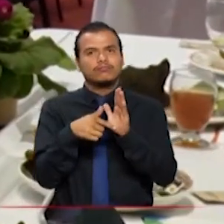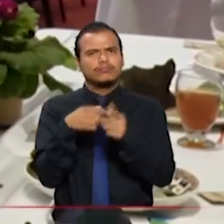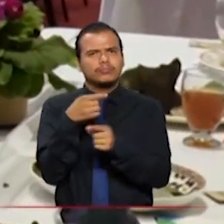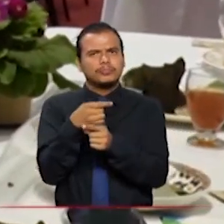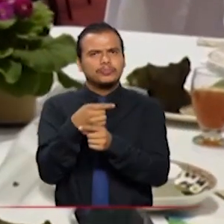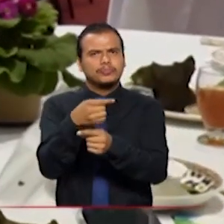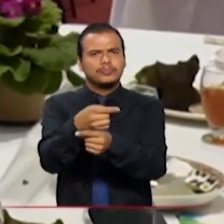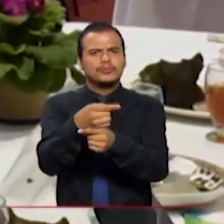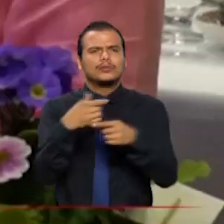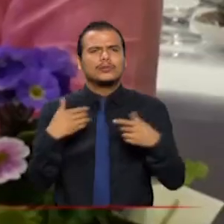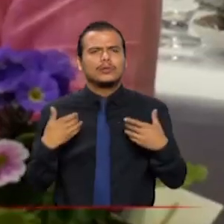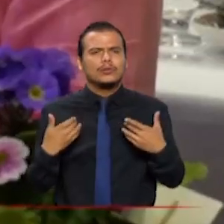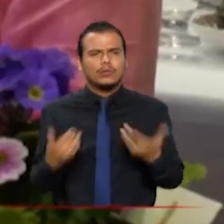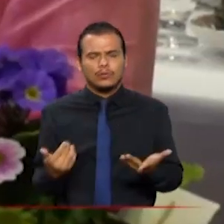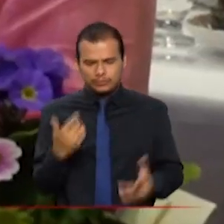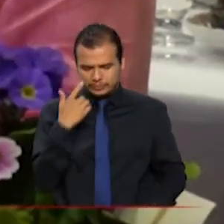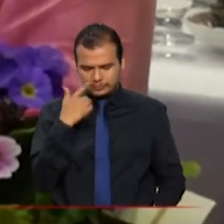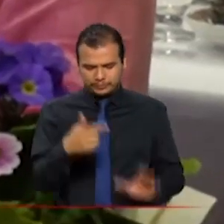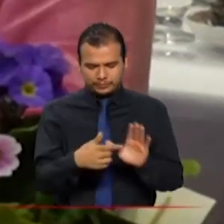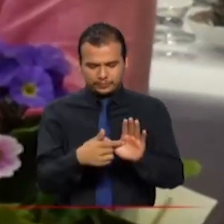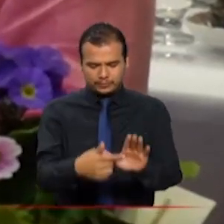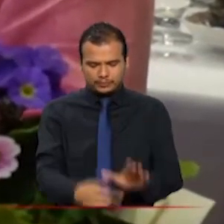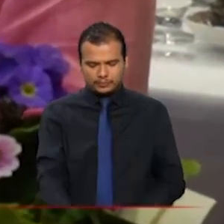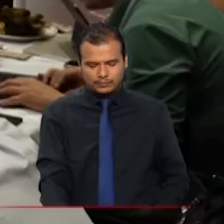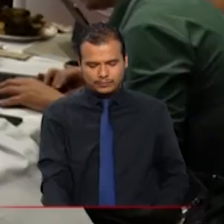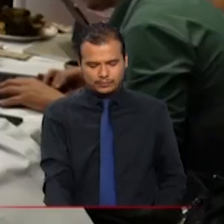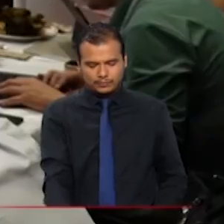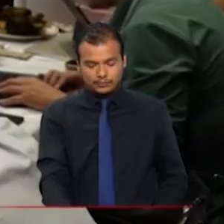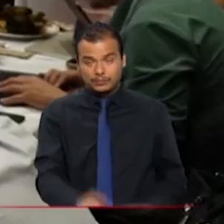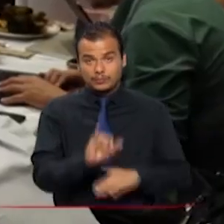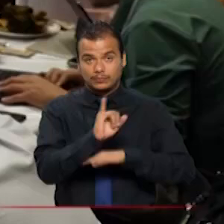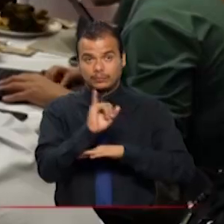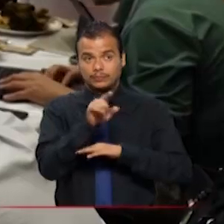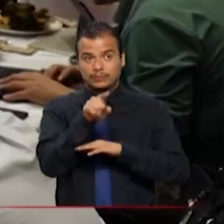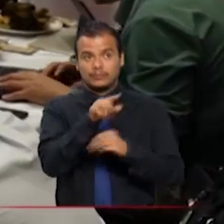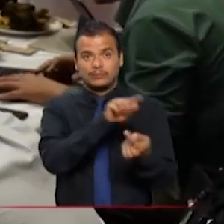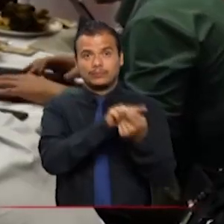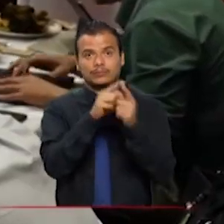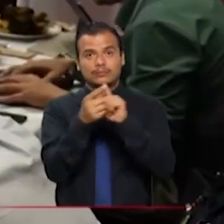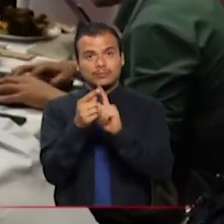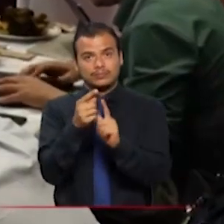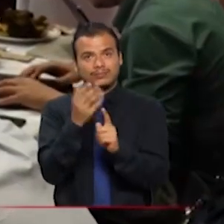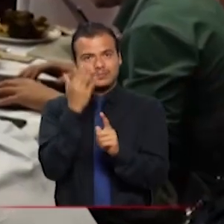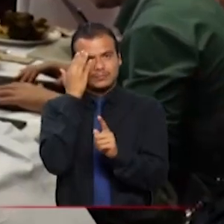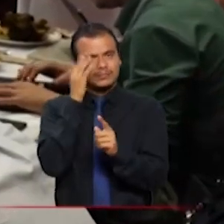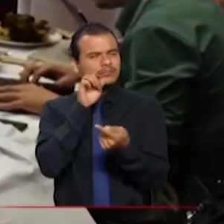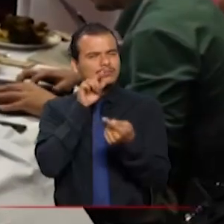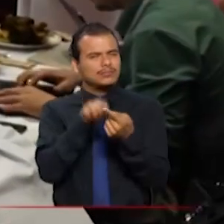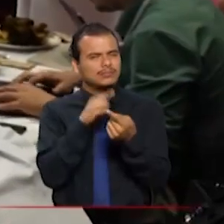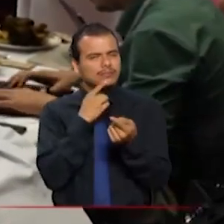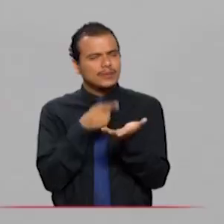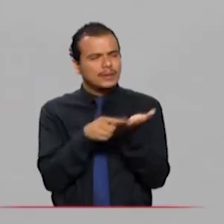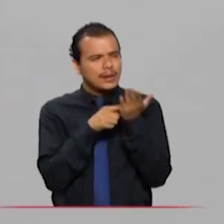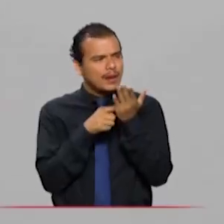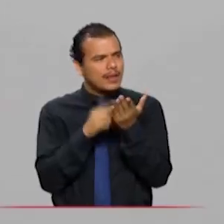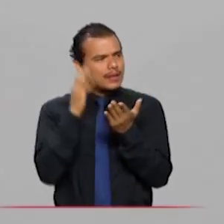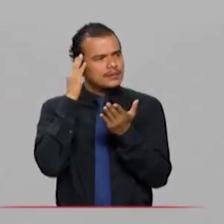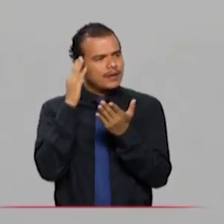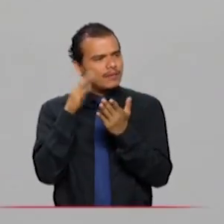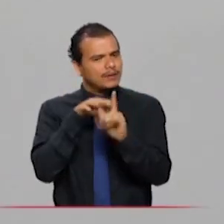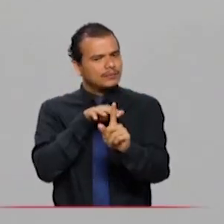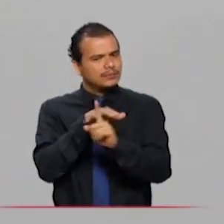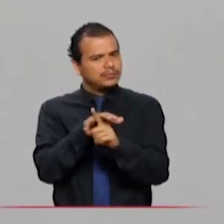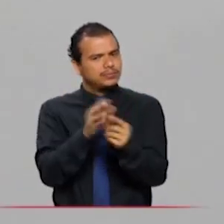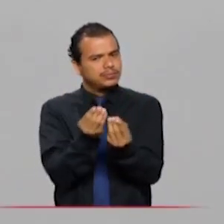las corporaciones autónomas regionales de Colombia, donde se abordaron los factores más críticos que afectan la biodiversidad del país: la pobreza,